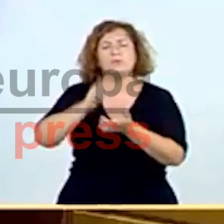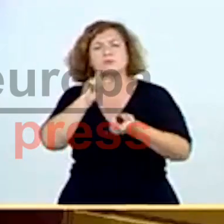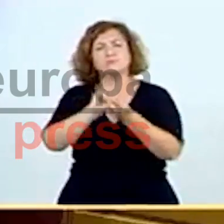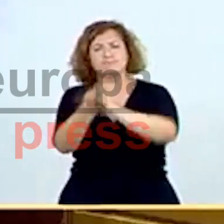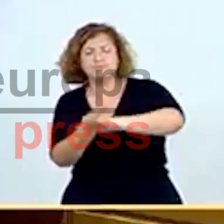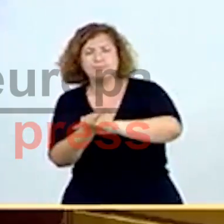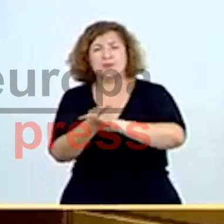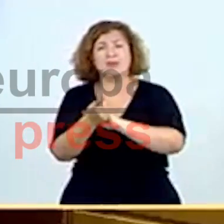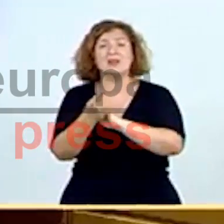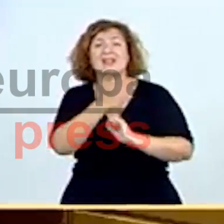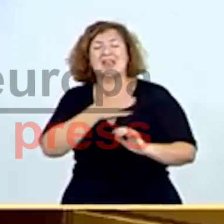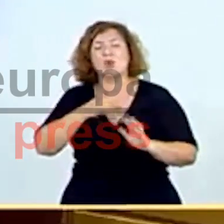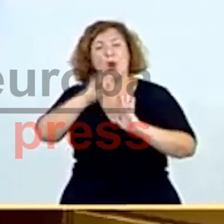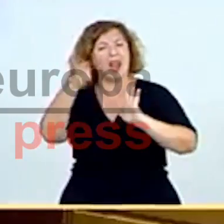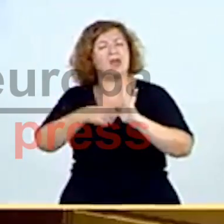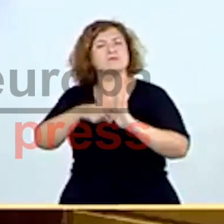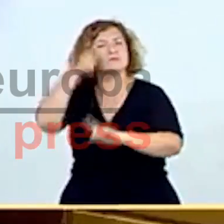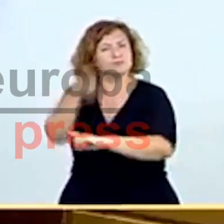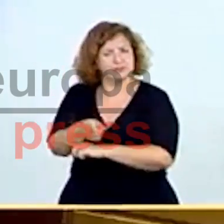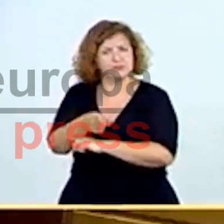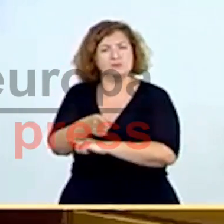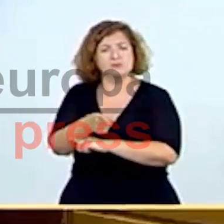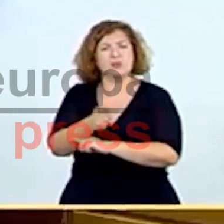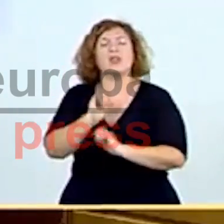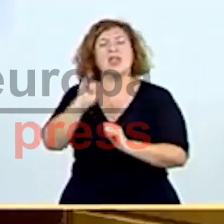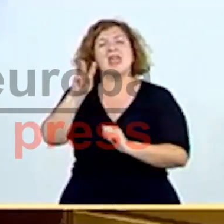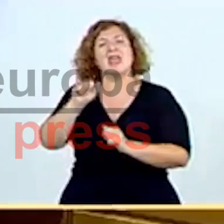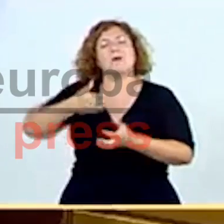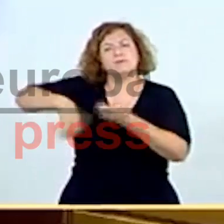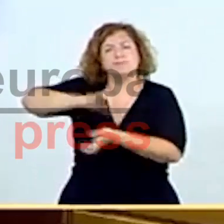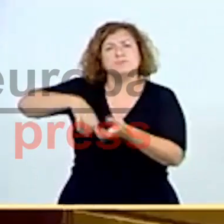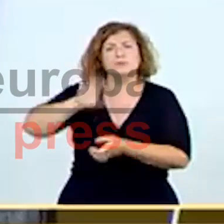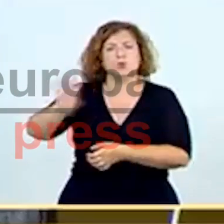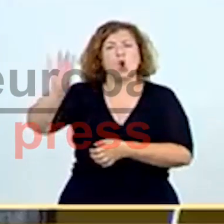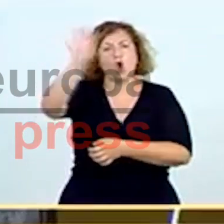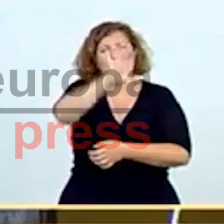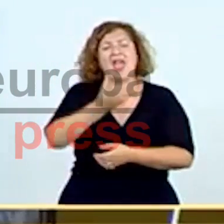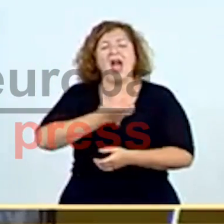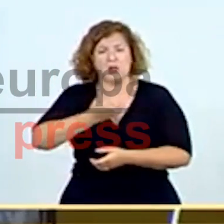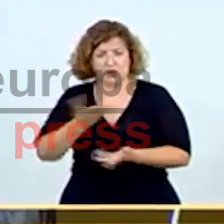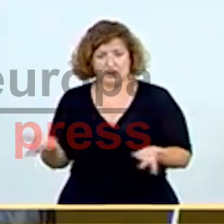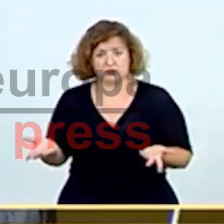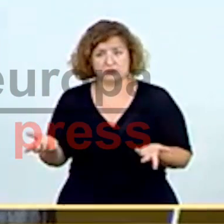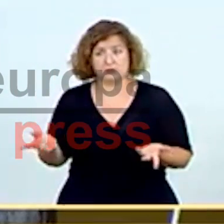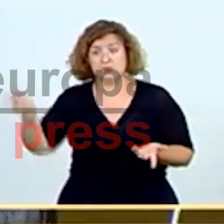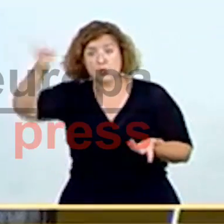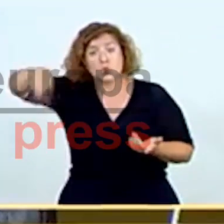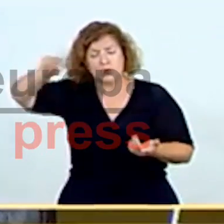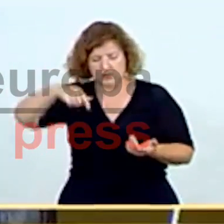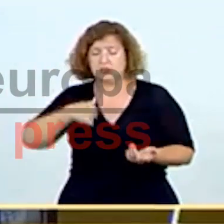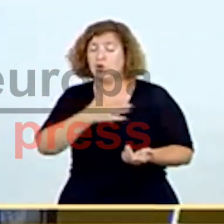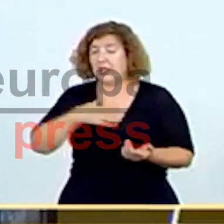ese vínculo legal, mandar la corrección del IVA a comunidades autónomas y ayuntamientos. Y ustedes, señoría, le